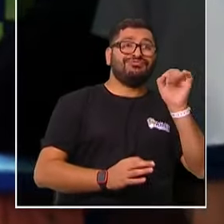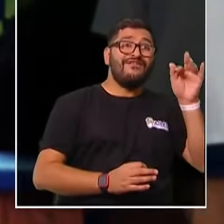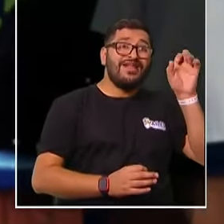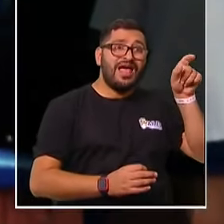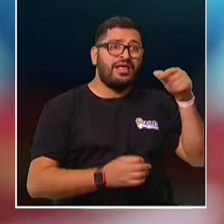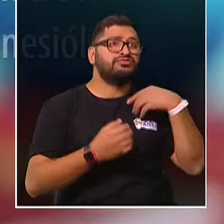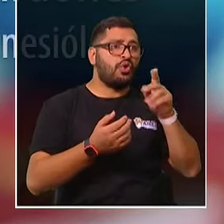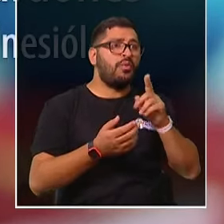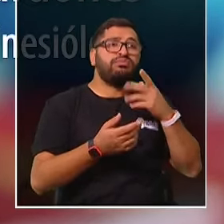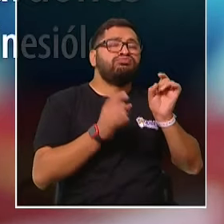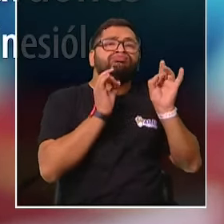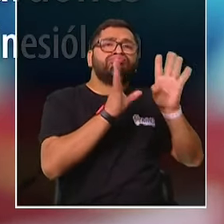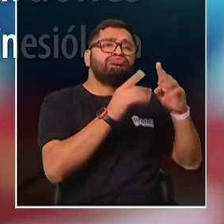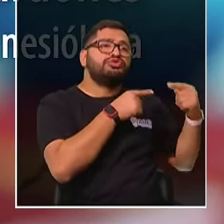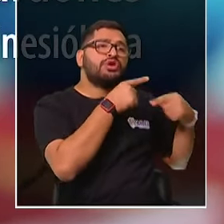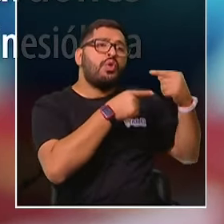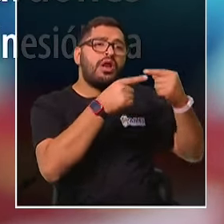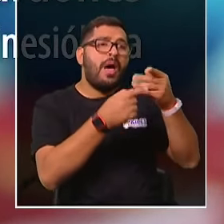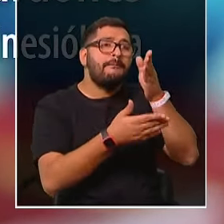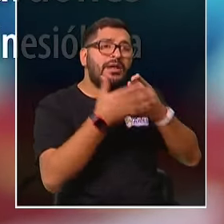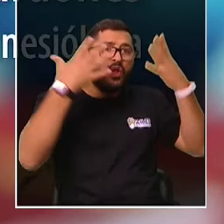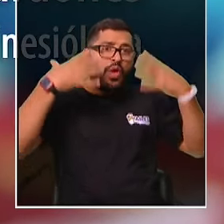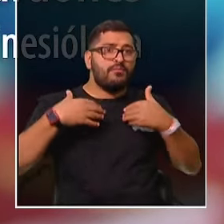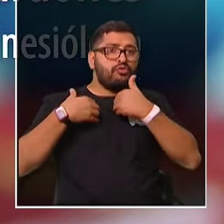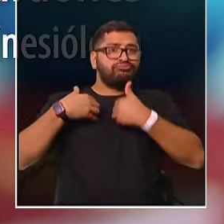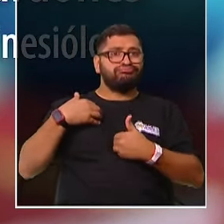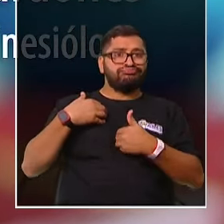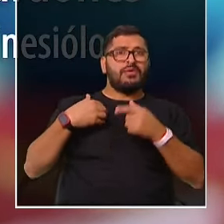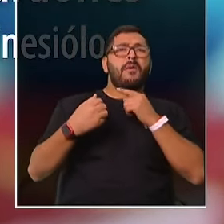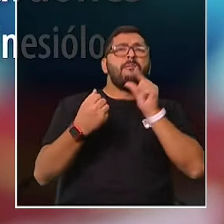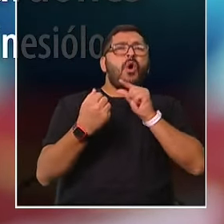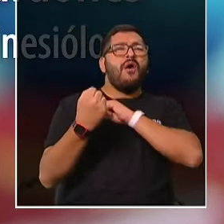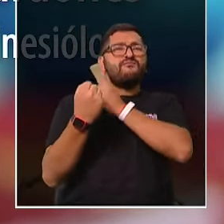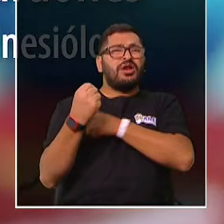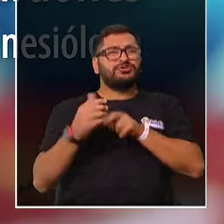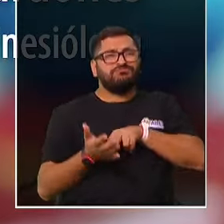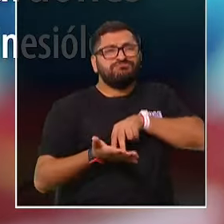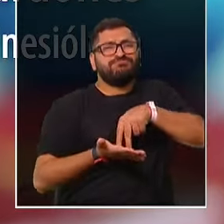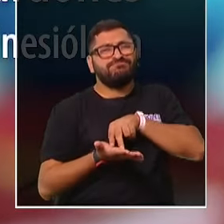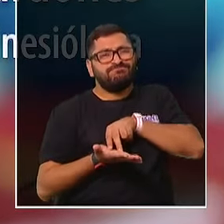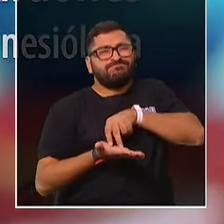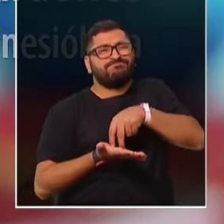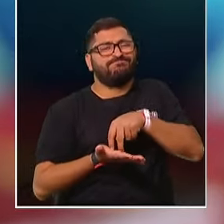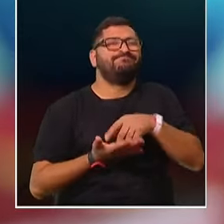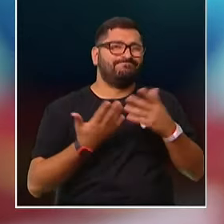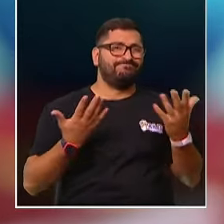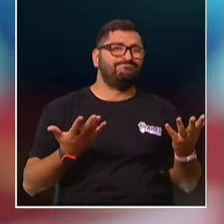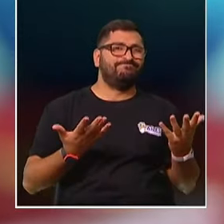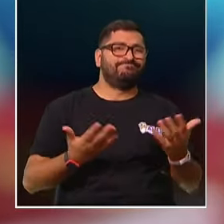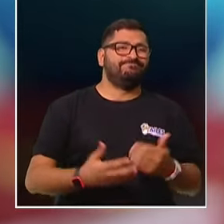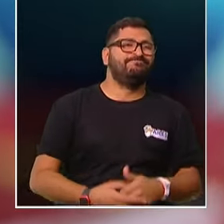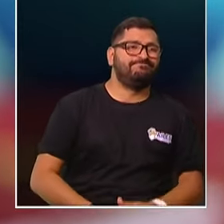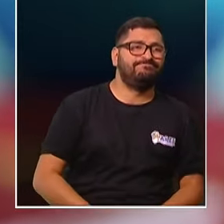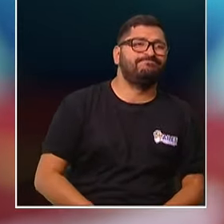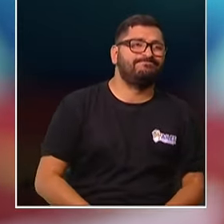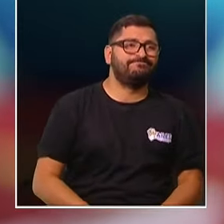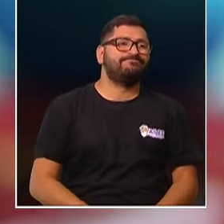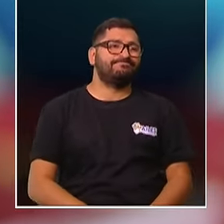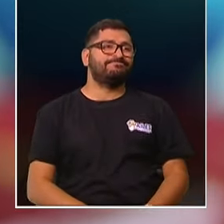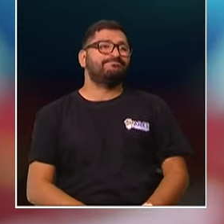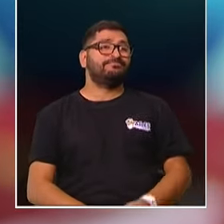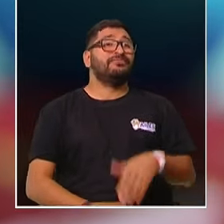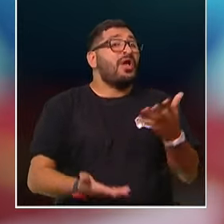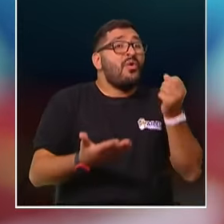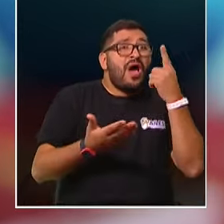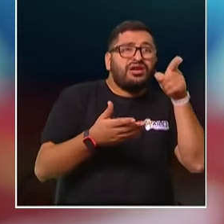Fernanda queda con una secuela en que la mitad de su cuerpo queda con menos fuerza, menos movilidad,